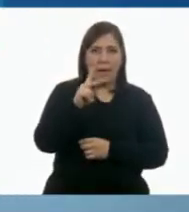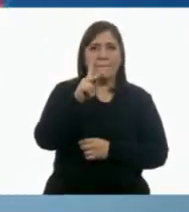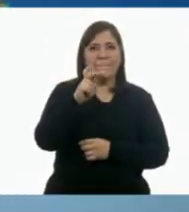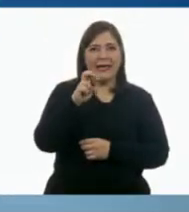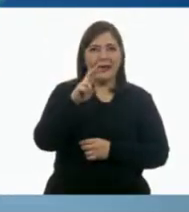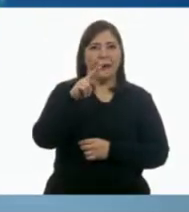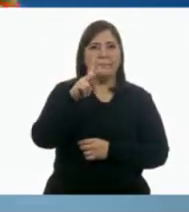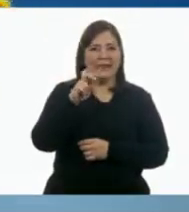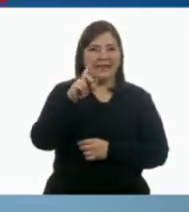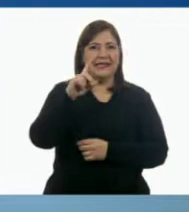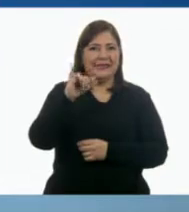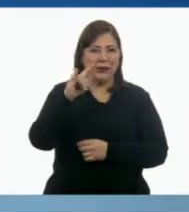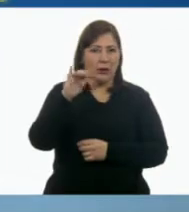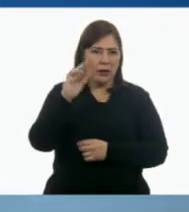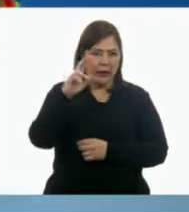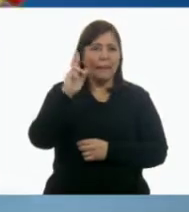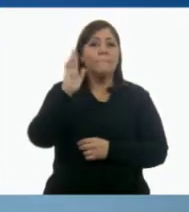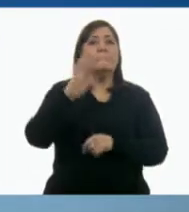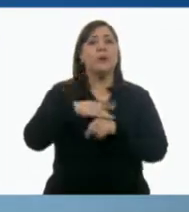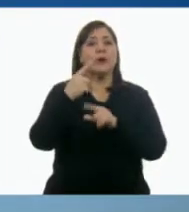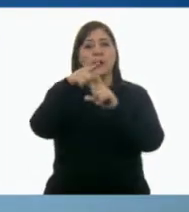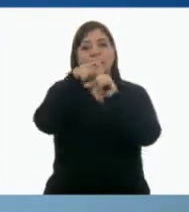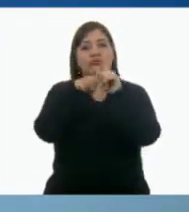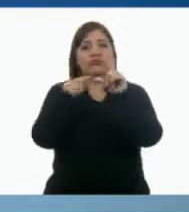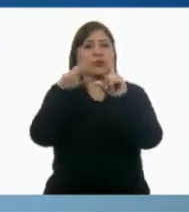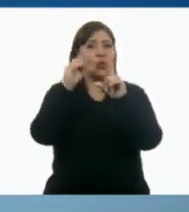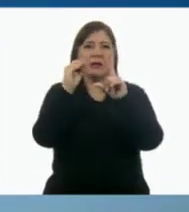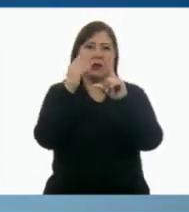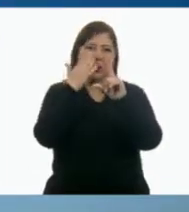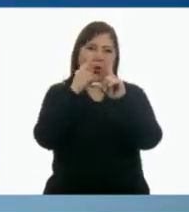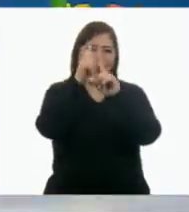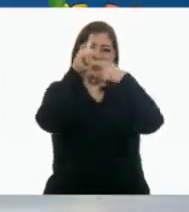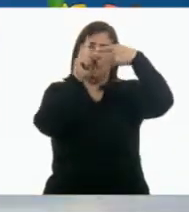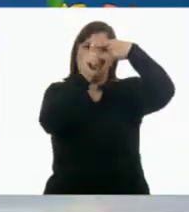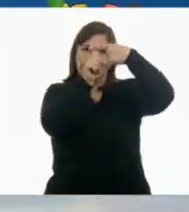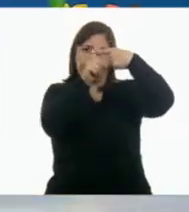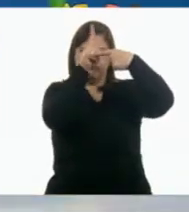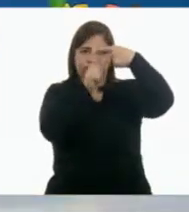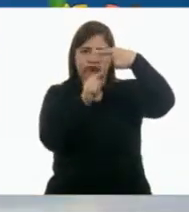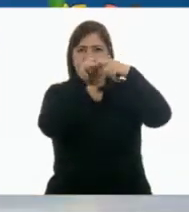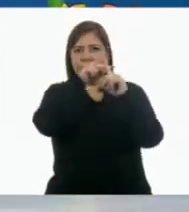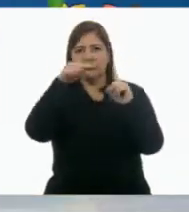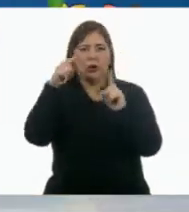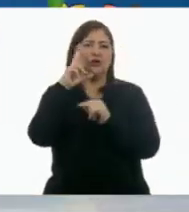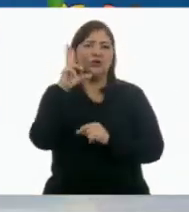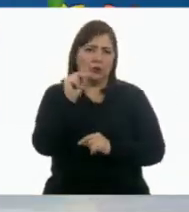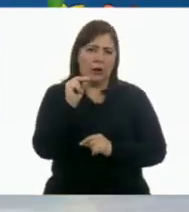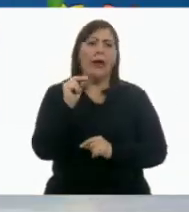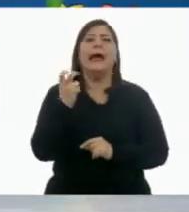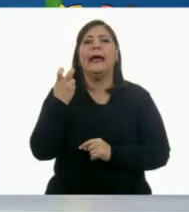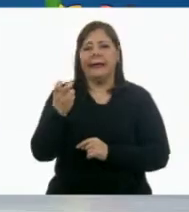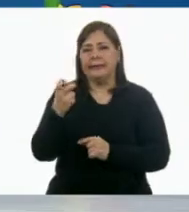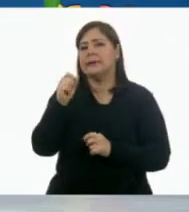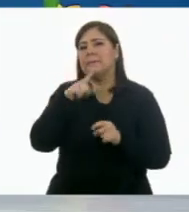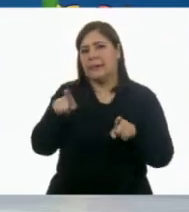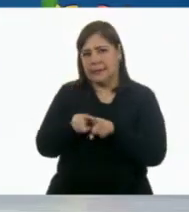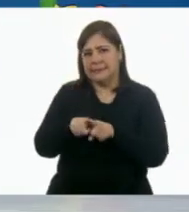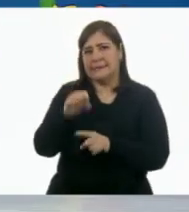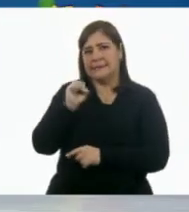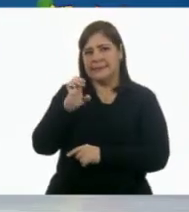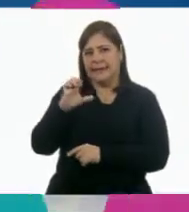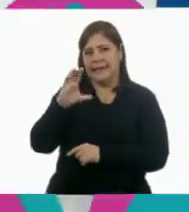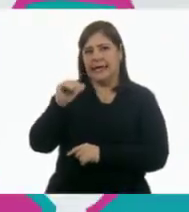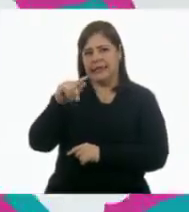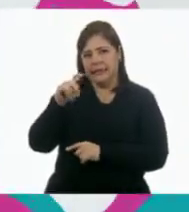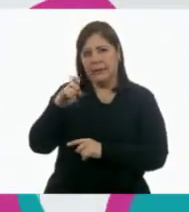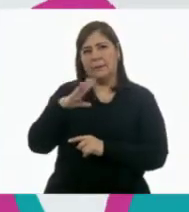tampoco hace un ángulo de 90 grados. Muy bien, sería una recta también secante. Y entonces a